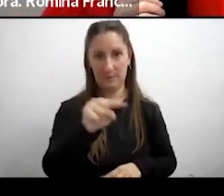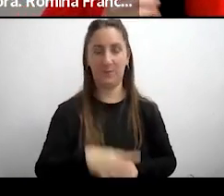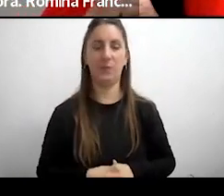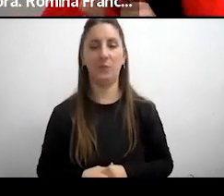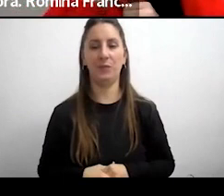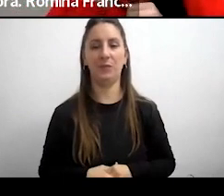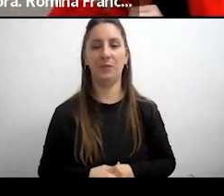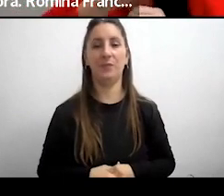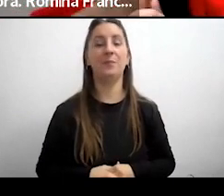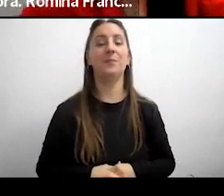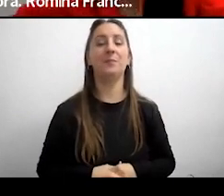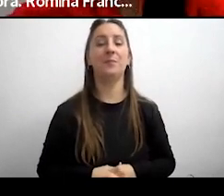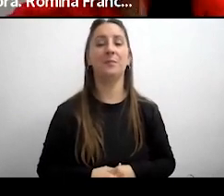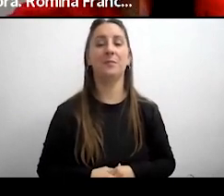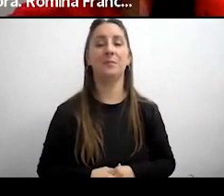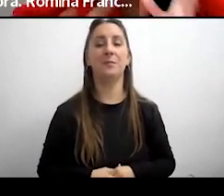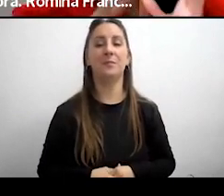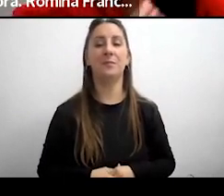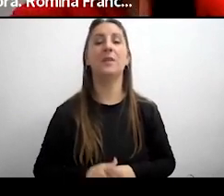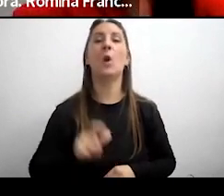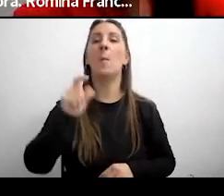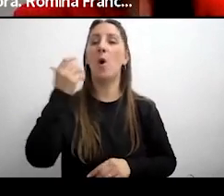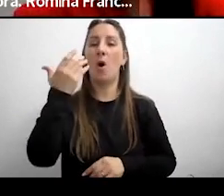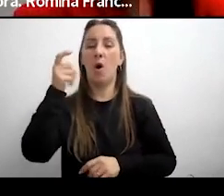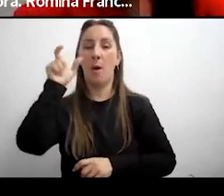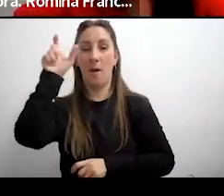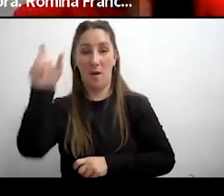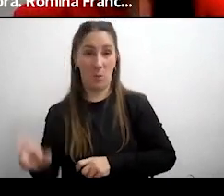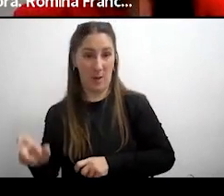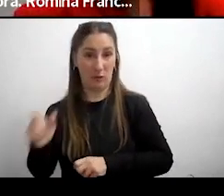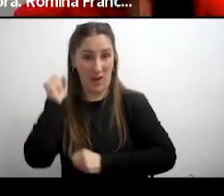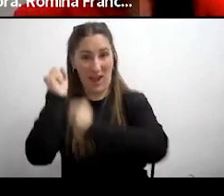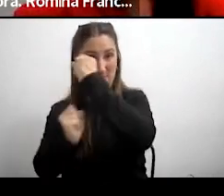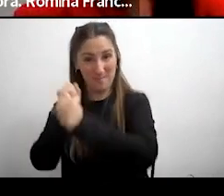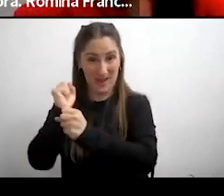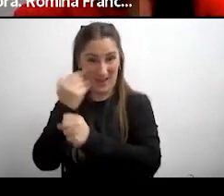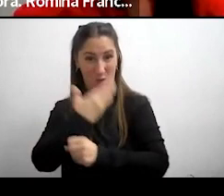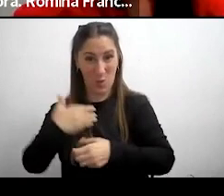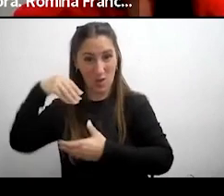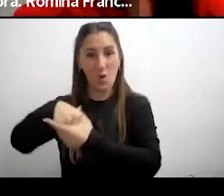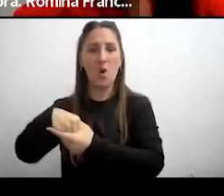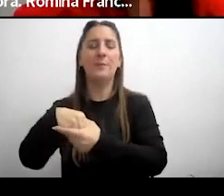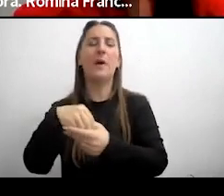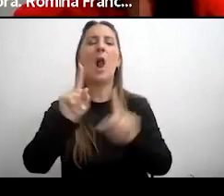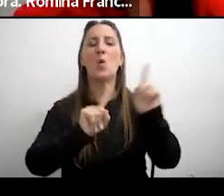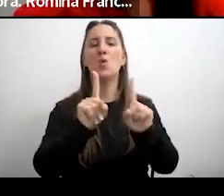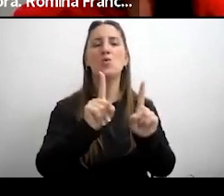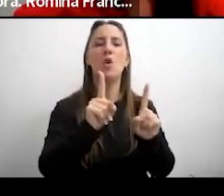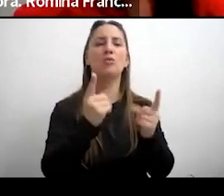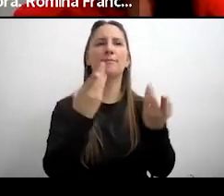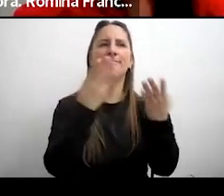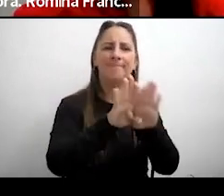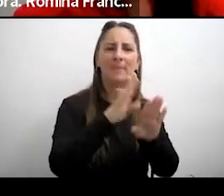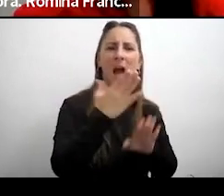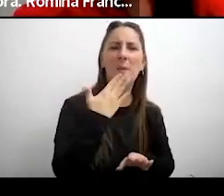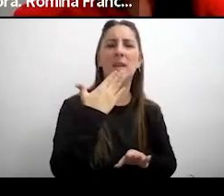los sujetos empresa, hubieron algunos cierres, como fueron abril,